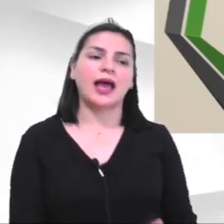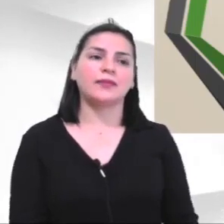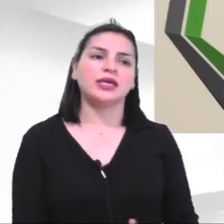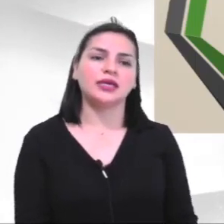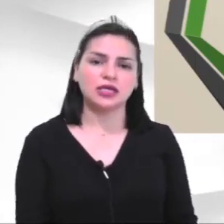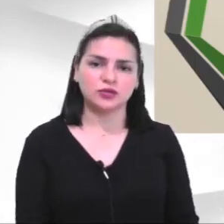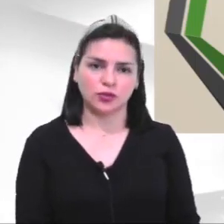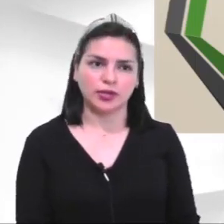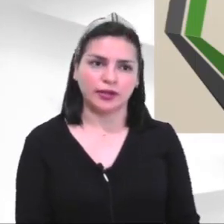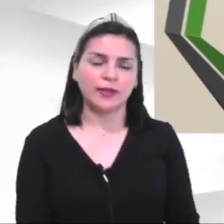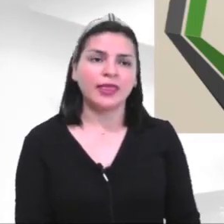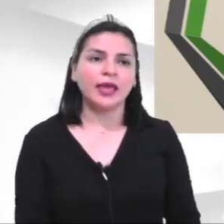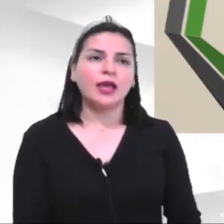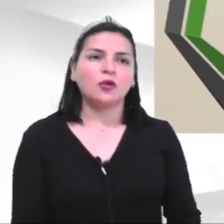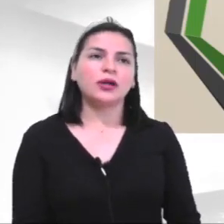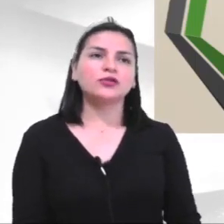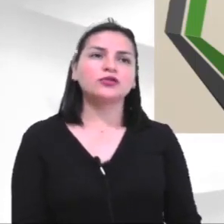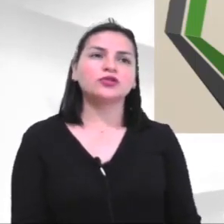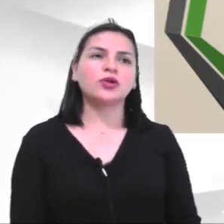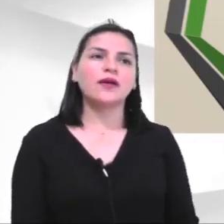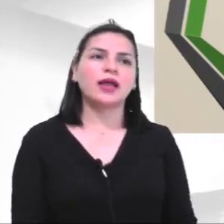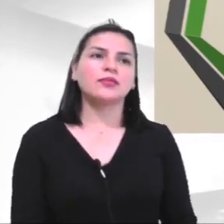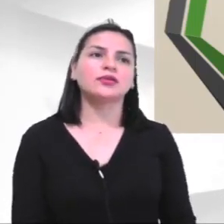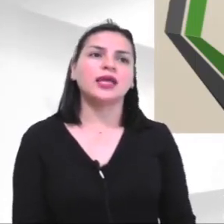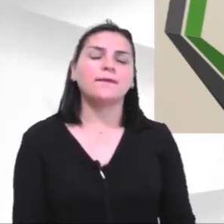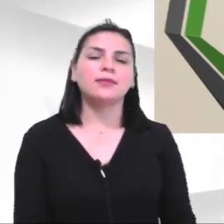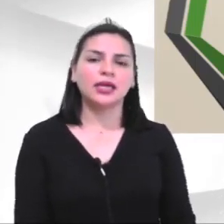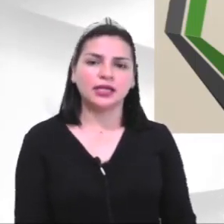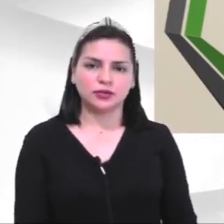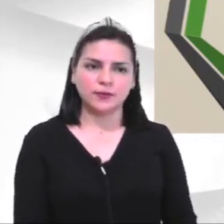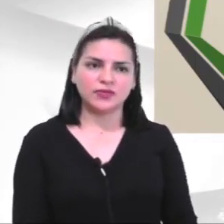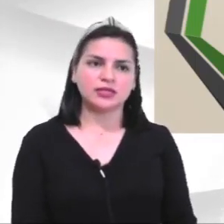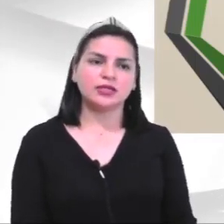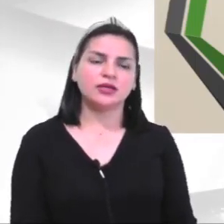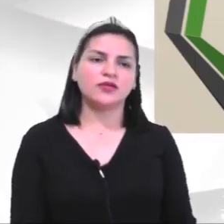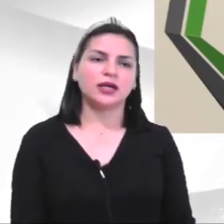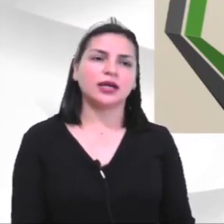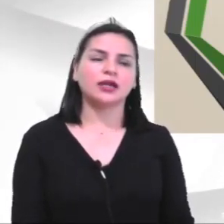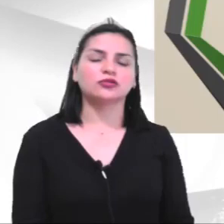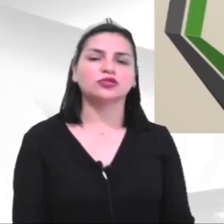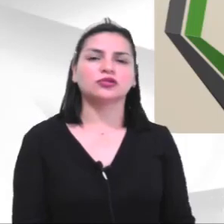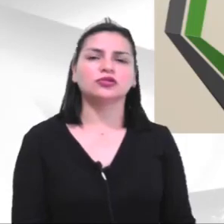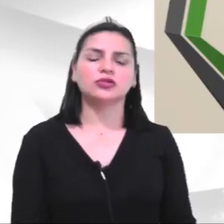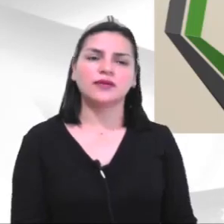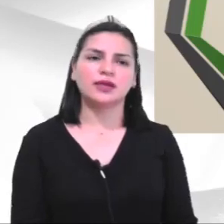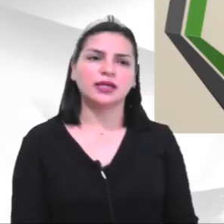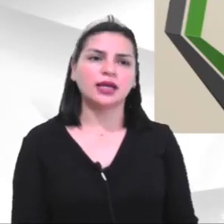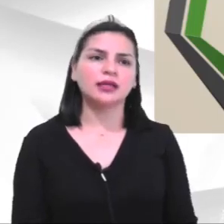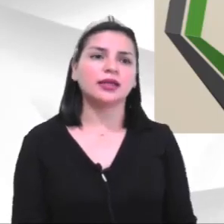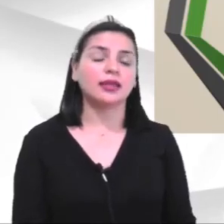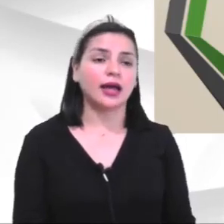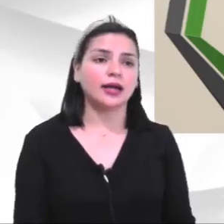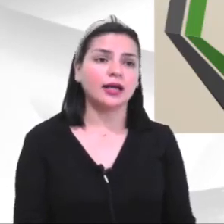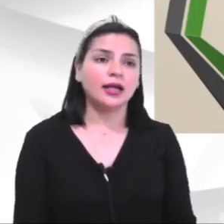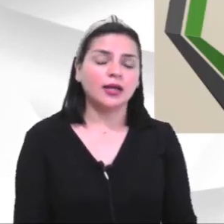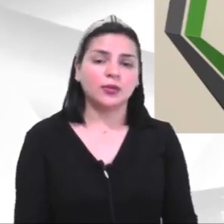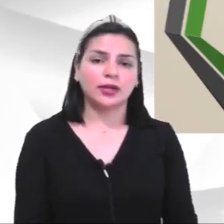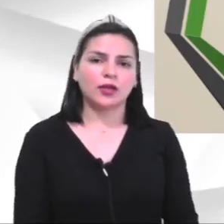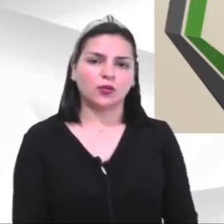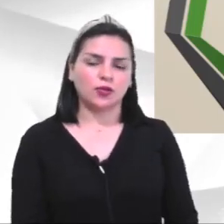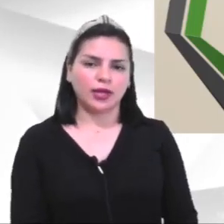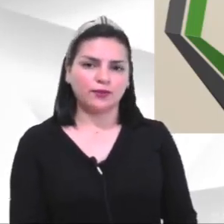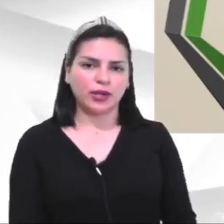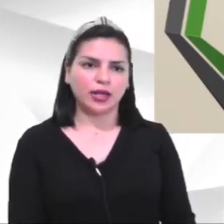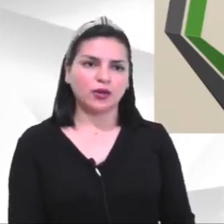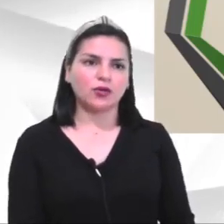los amiguismos, ¿verdad? Cuando nosotros hablamos de mérito, significa que a nosotros nos deberían de dar,